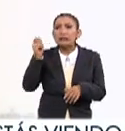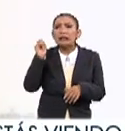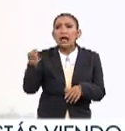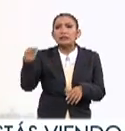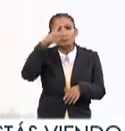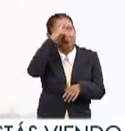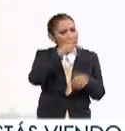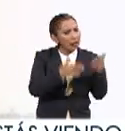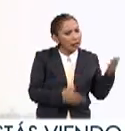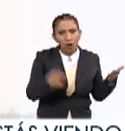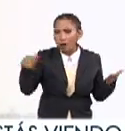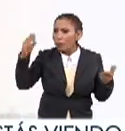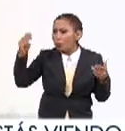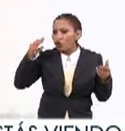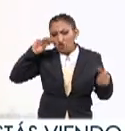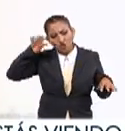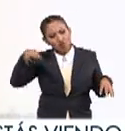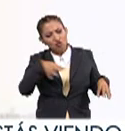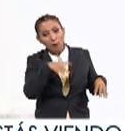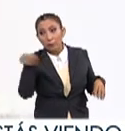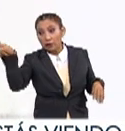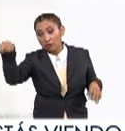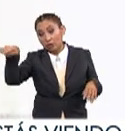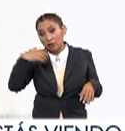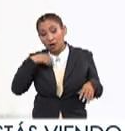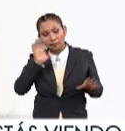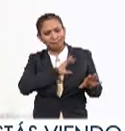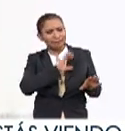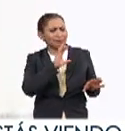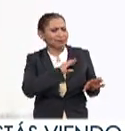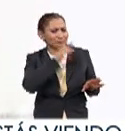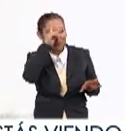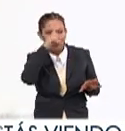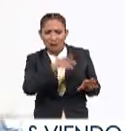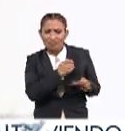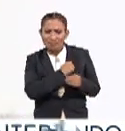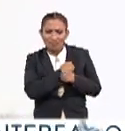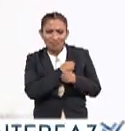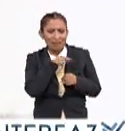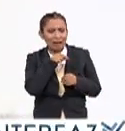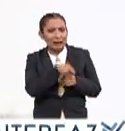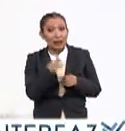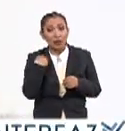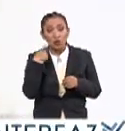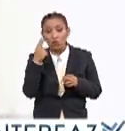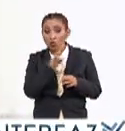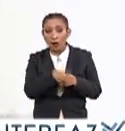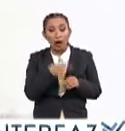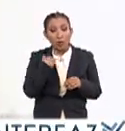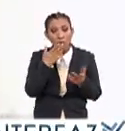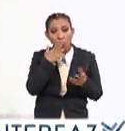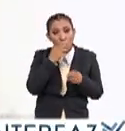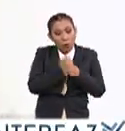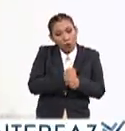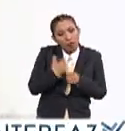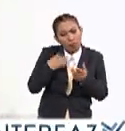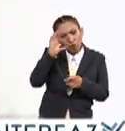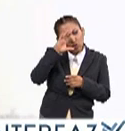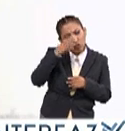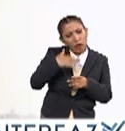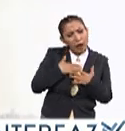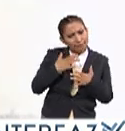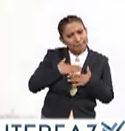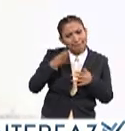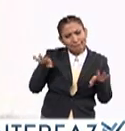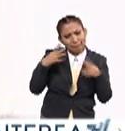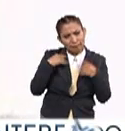que es México ante el mundo porque ellos tienen un cariño muy grande por nosotros y lo que nosotros tenemos que enriquecer de nuestra propia cultura, como